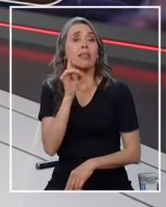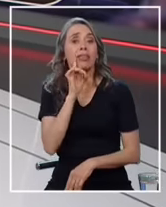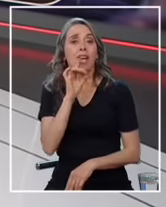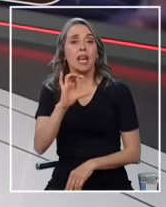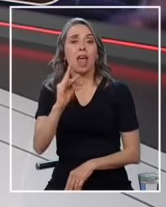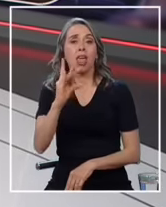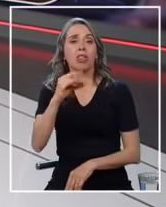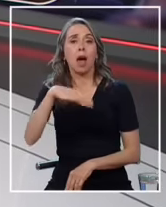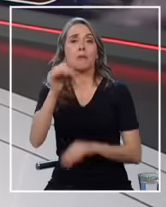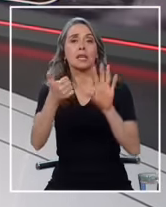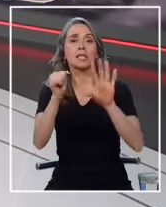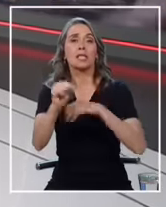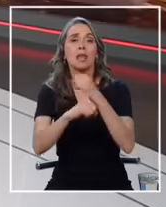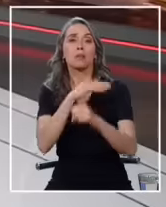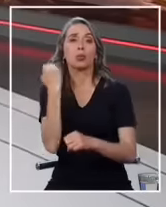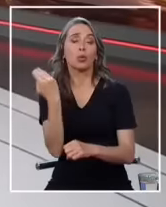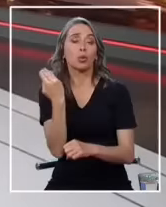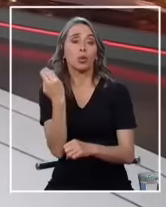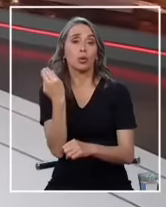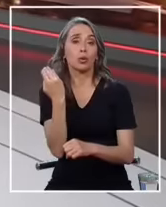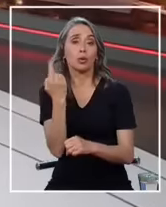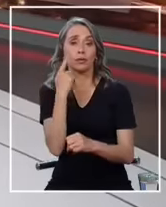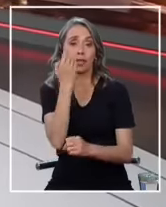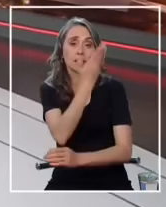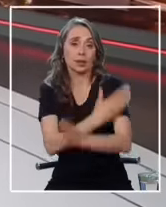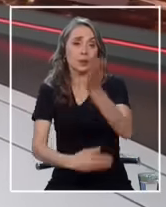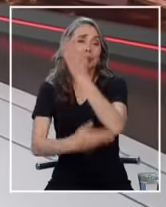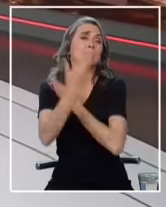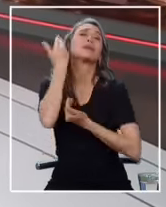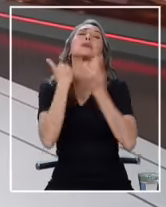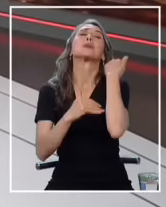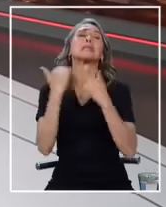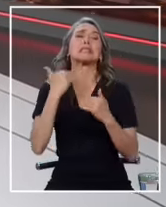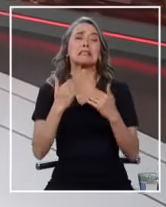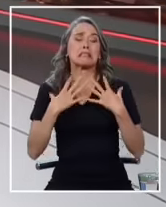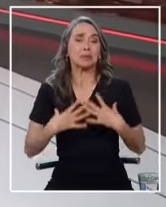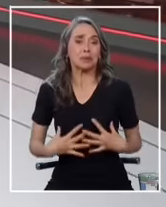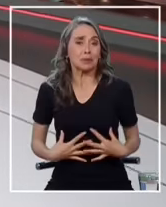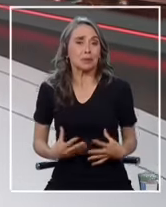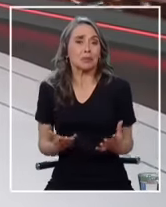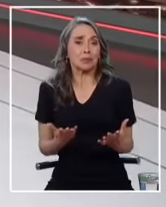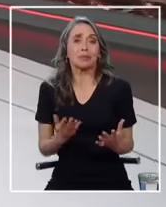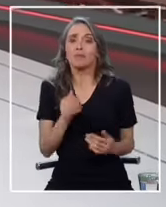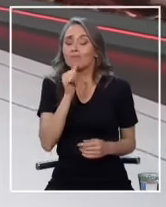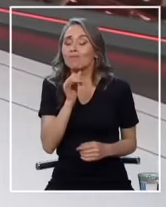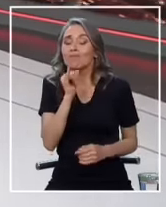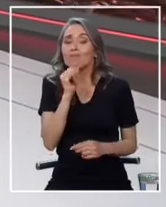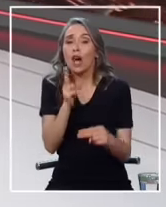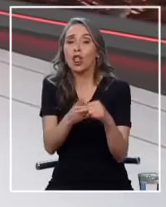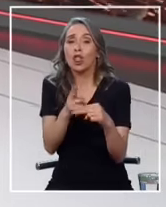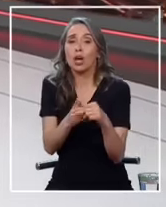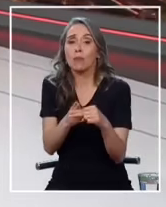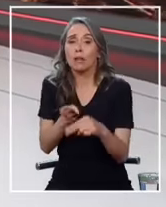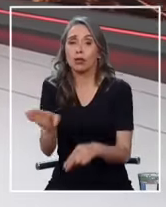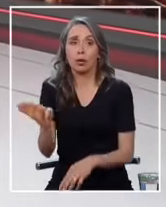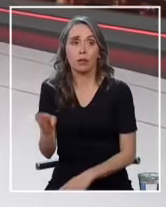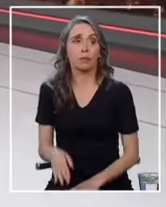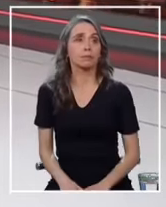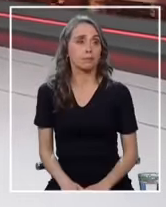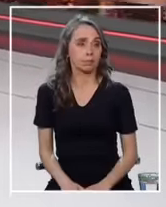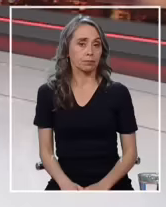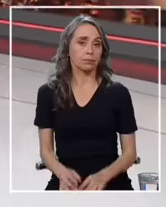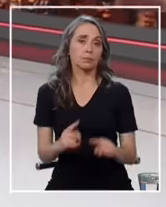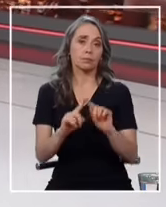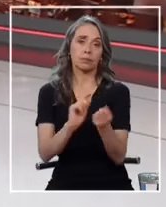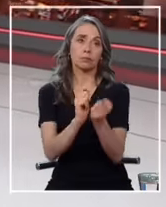años que perdió la vida en las condiciones que tú nos relatas y, por supuesto, que todavía no ha sido identificada. Vamos a